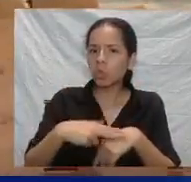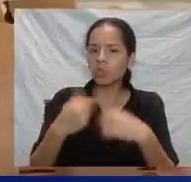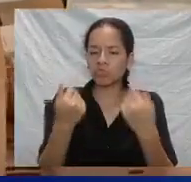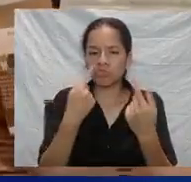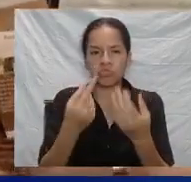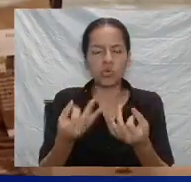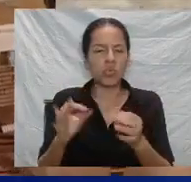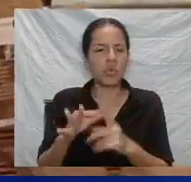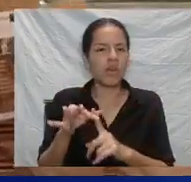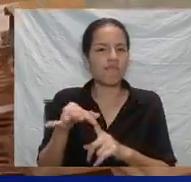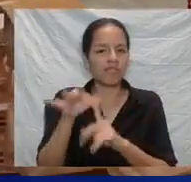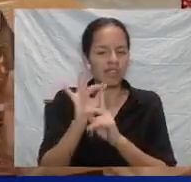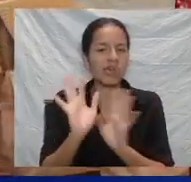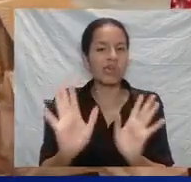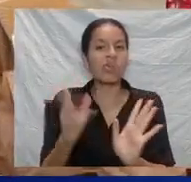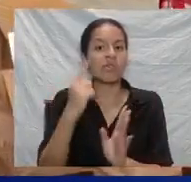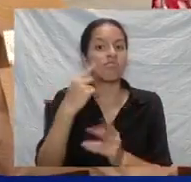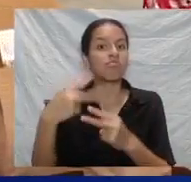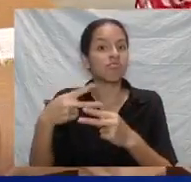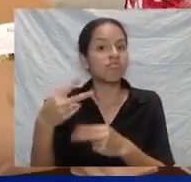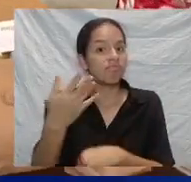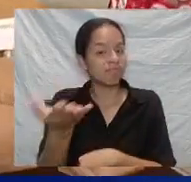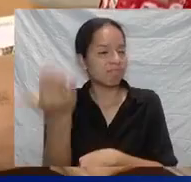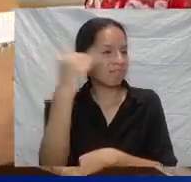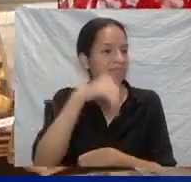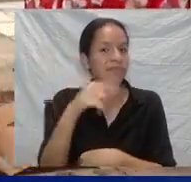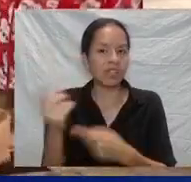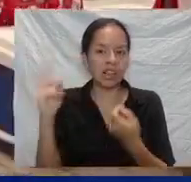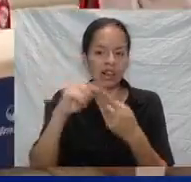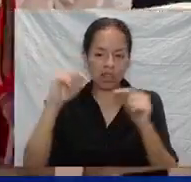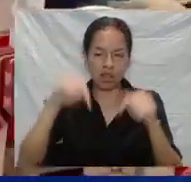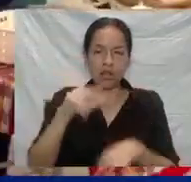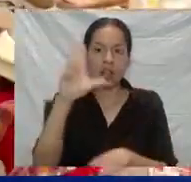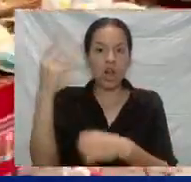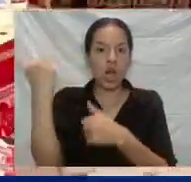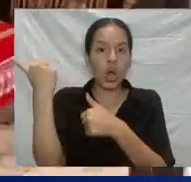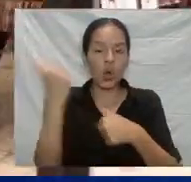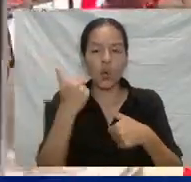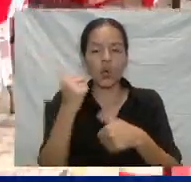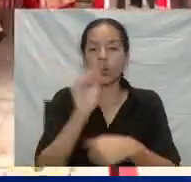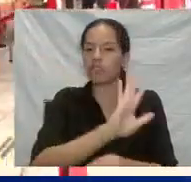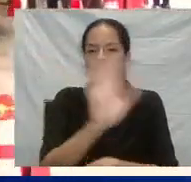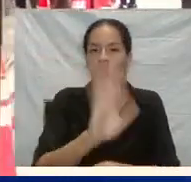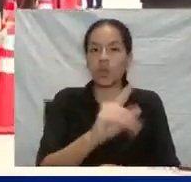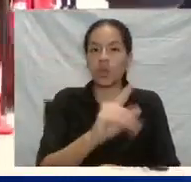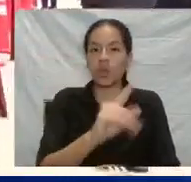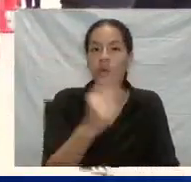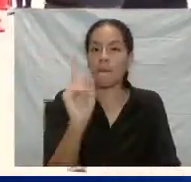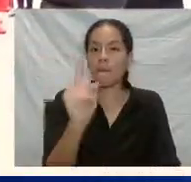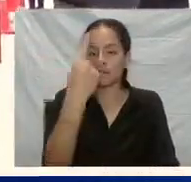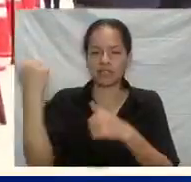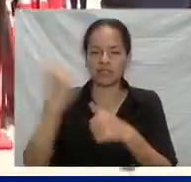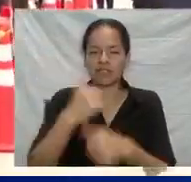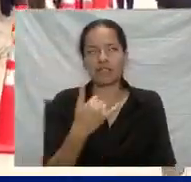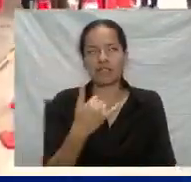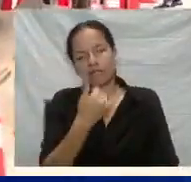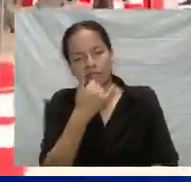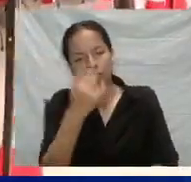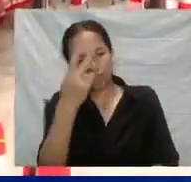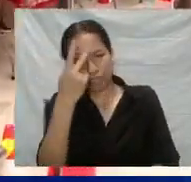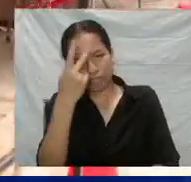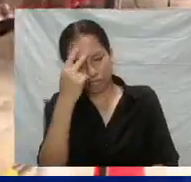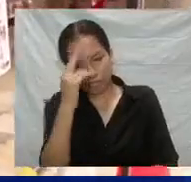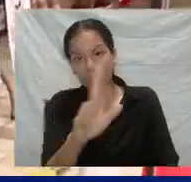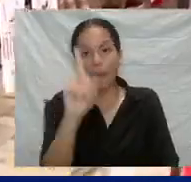tiene hasta el 3 de agosto para que pueda prolongarse el primero de agosto disculpen la pequeña confusión hasta el primero de agosto